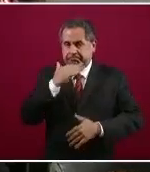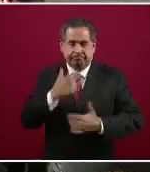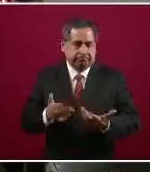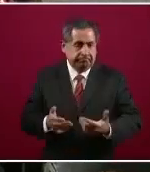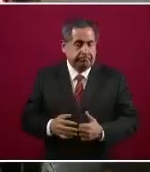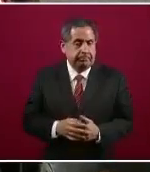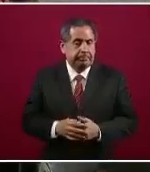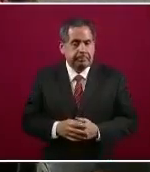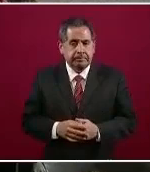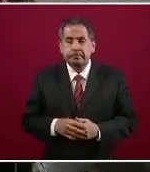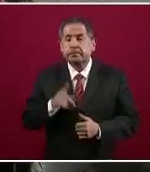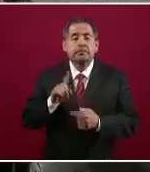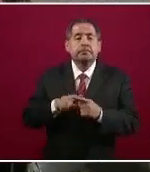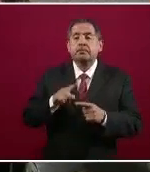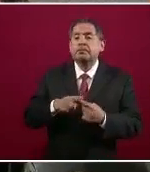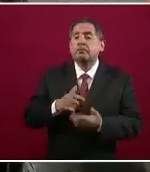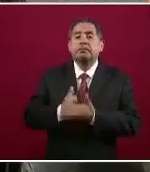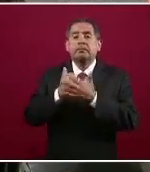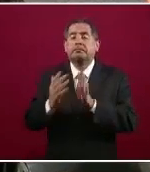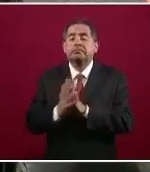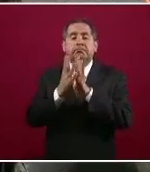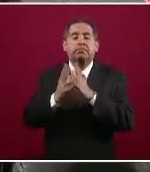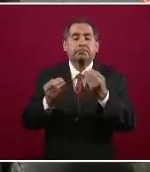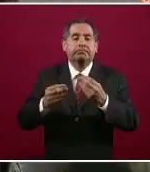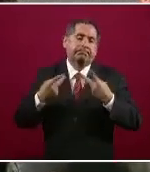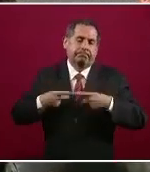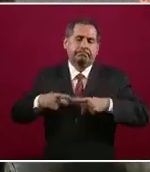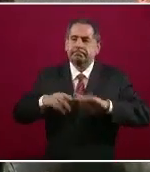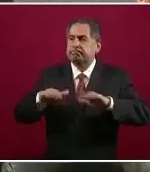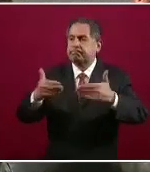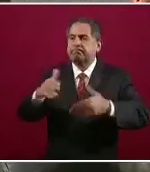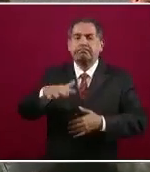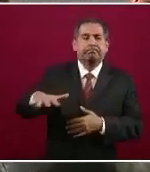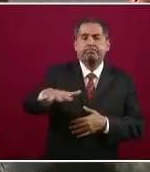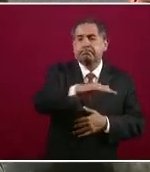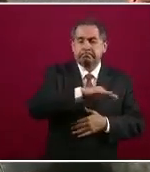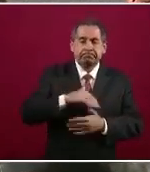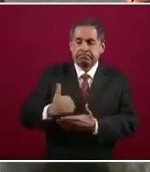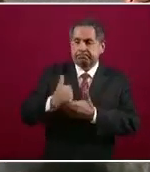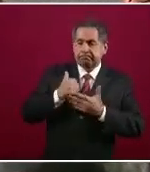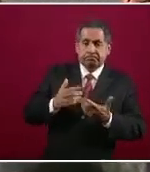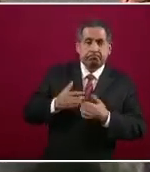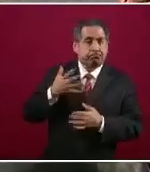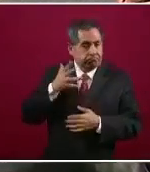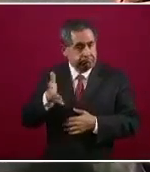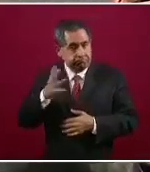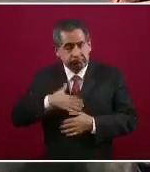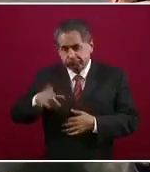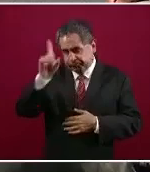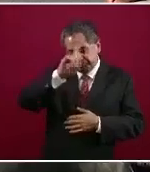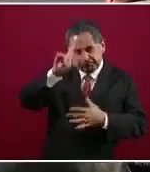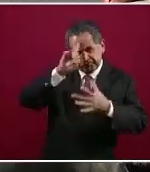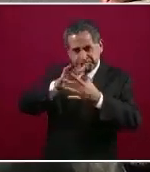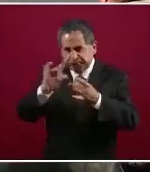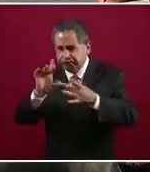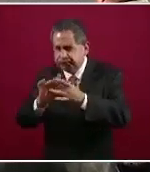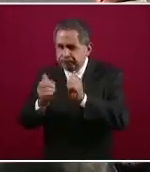la ciudadanía, es decir, hemos tratado de fortalecer capacidades en la población, estando